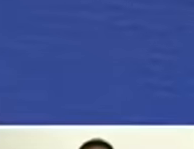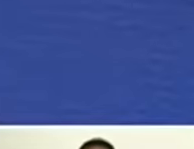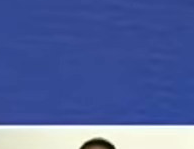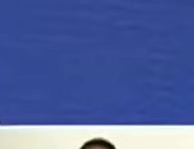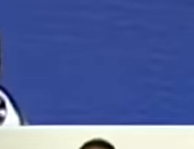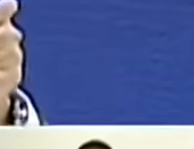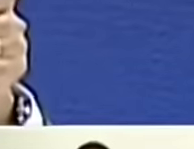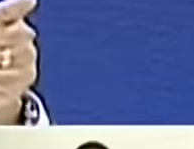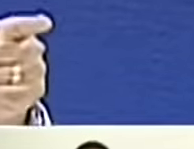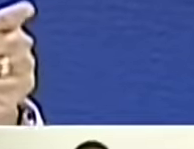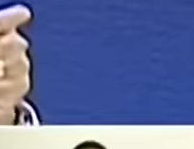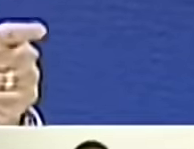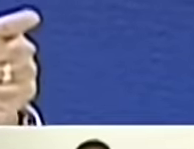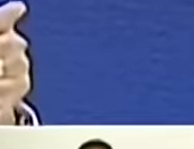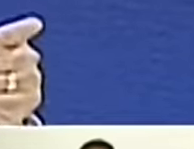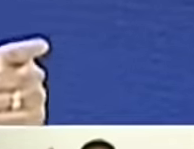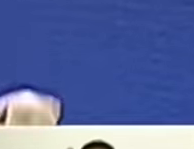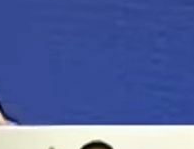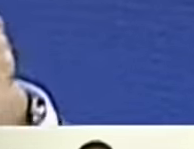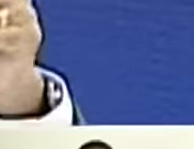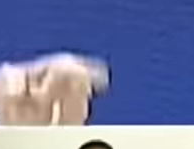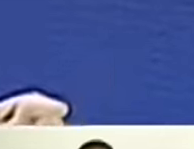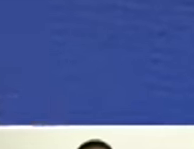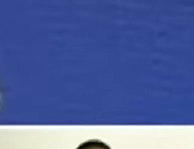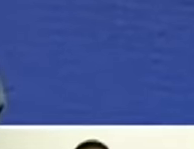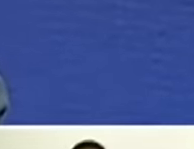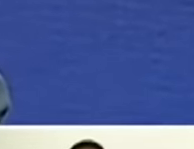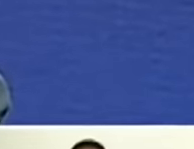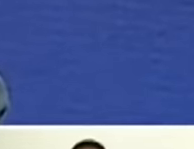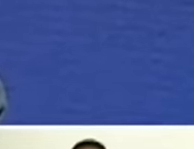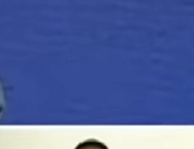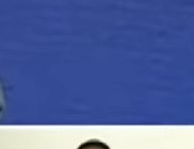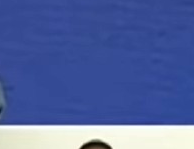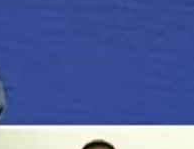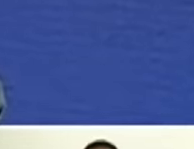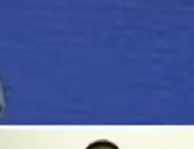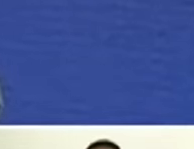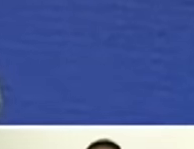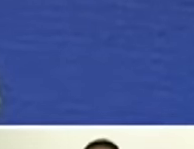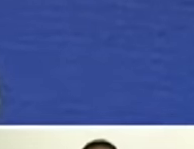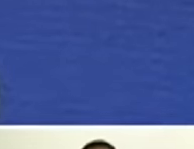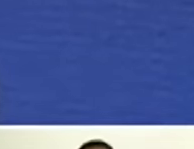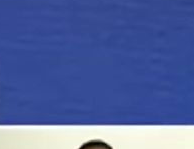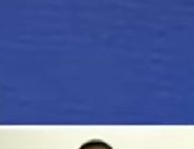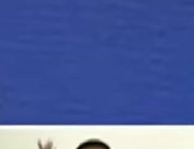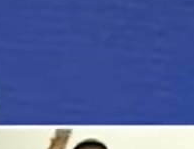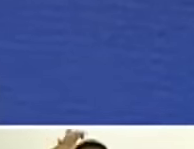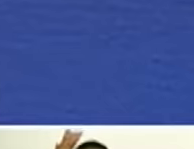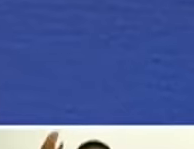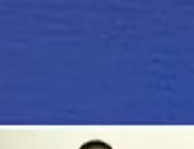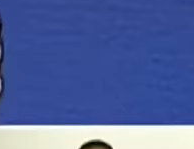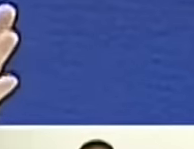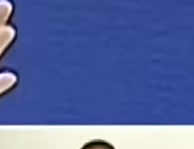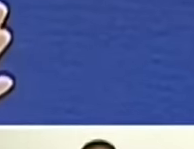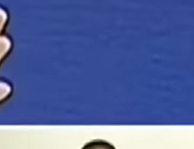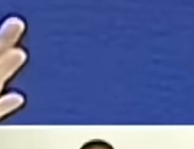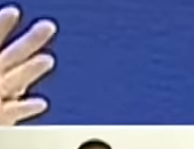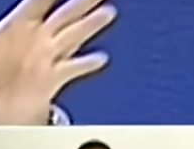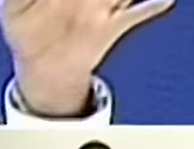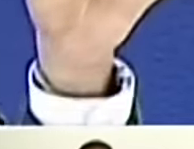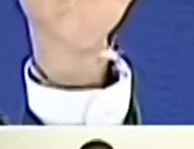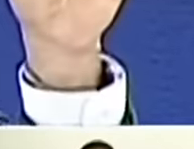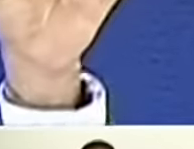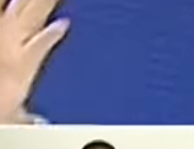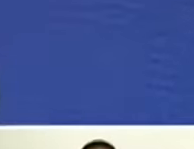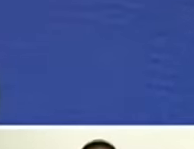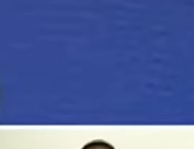donde pretendieron con las campañas sucias contra la Fuerza Armada, dividir la Fuerza Armada. Después llegó lo que ustedes reconocen,